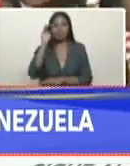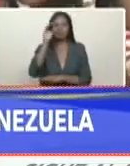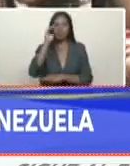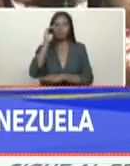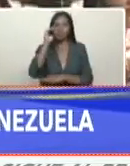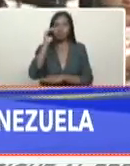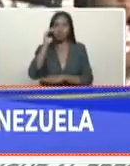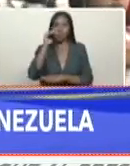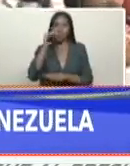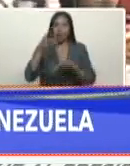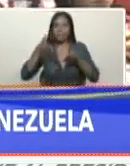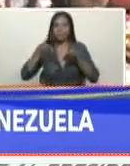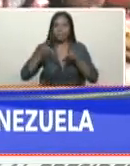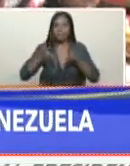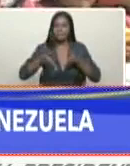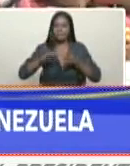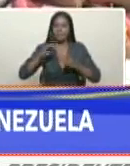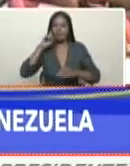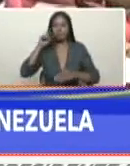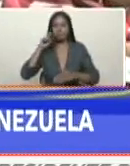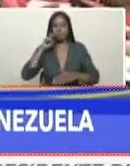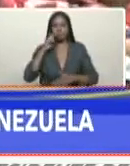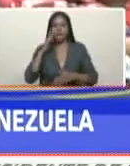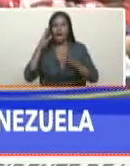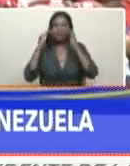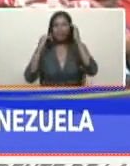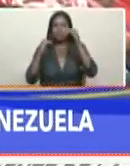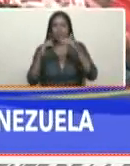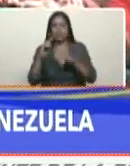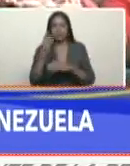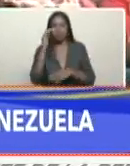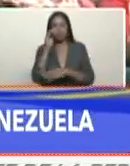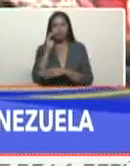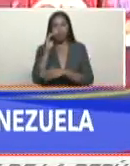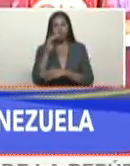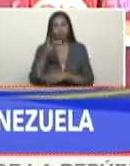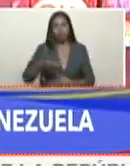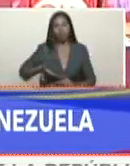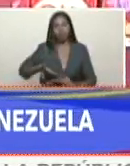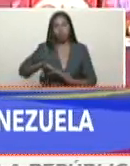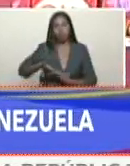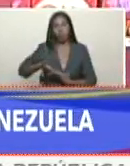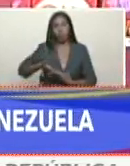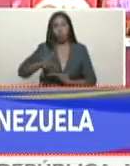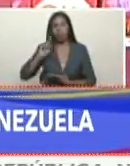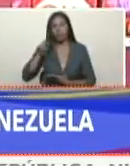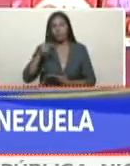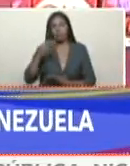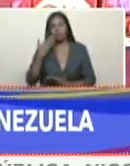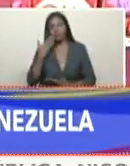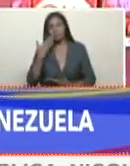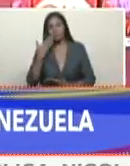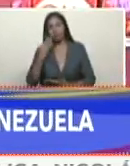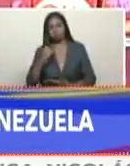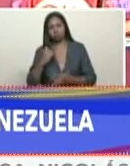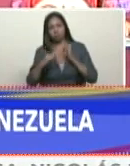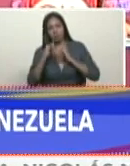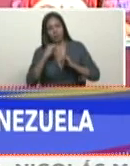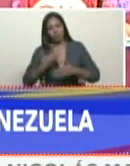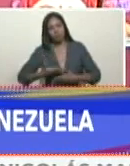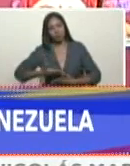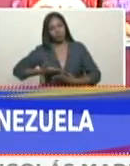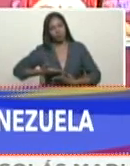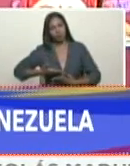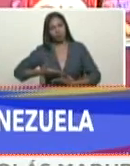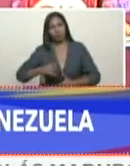el vientre de la madre, atender el futuro desde la teta de la madre, podremos ir garantizando